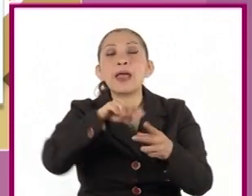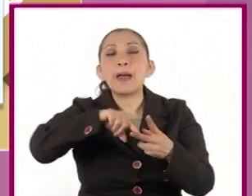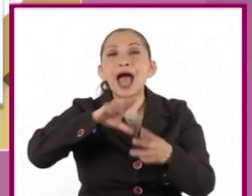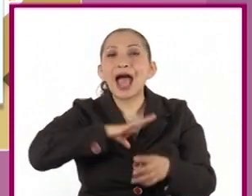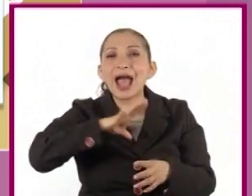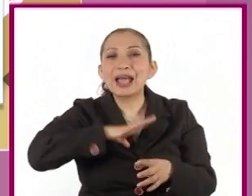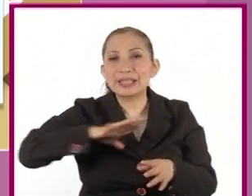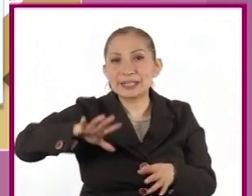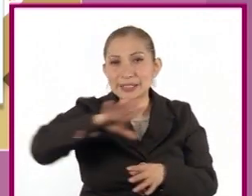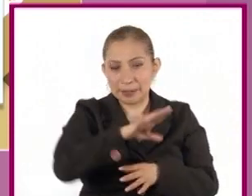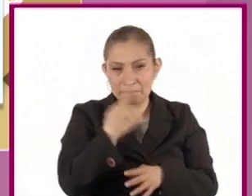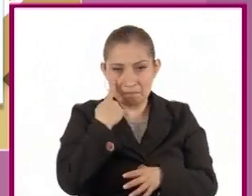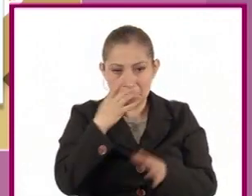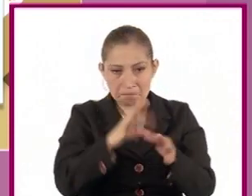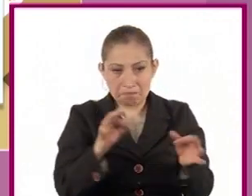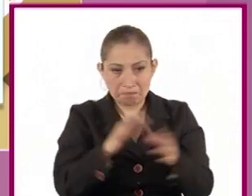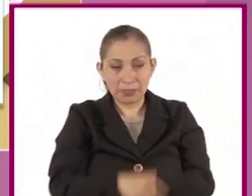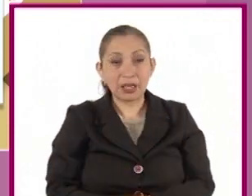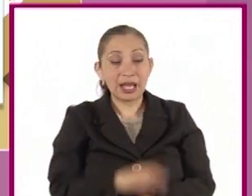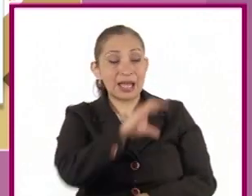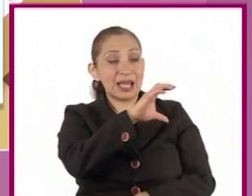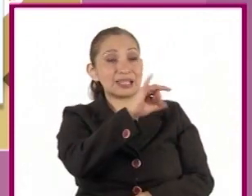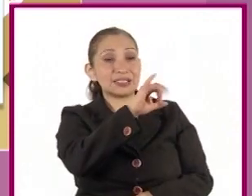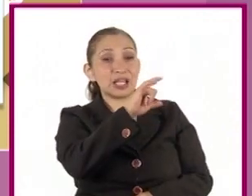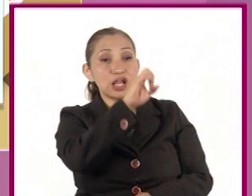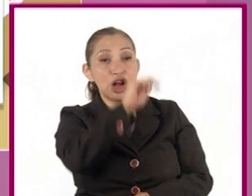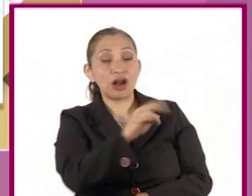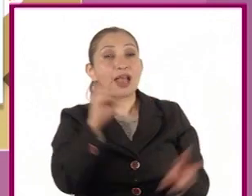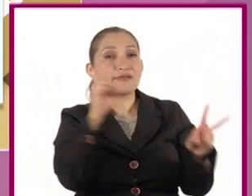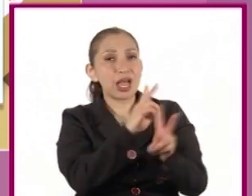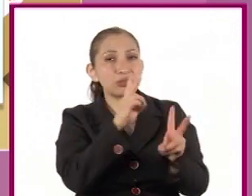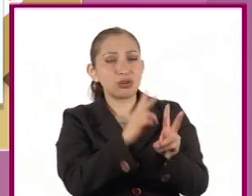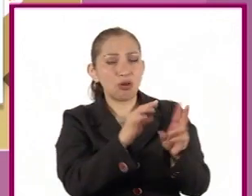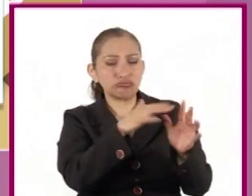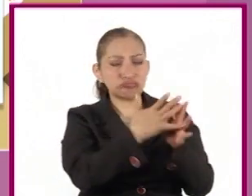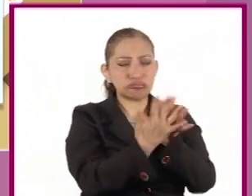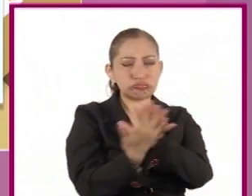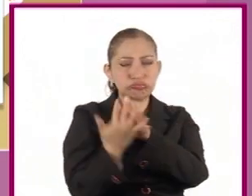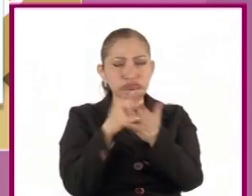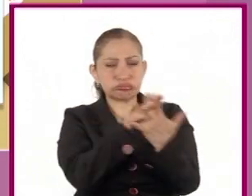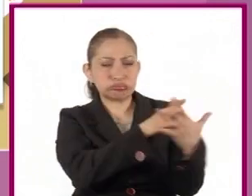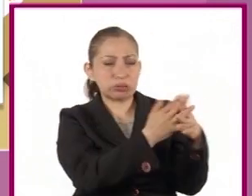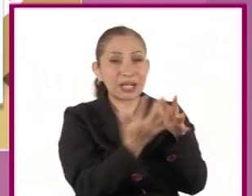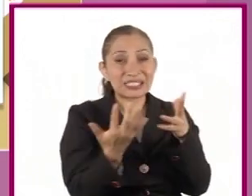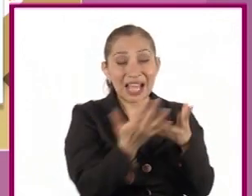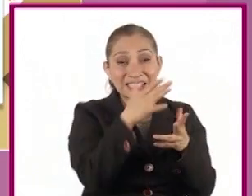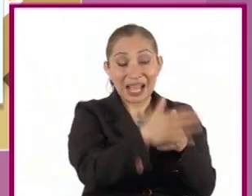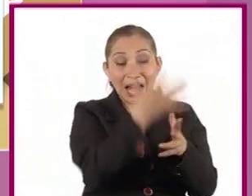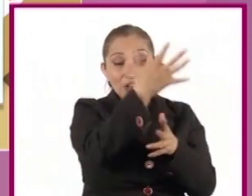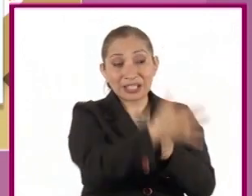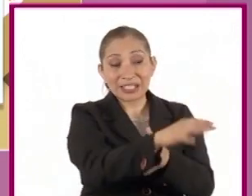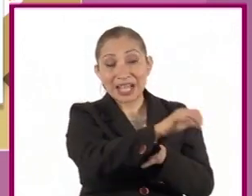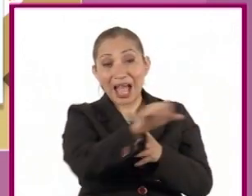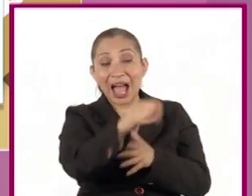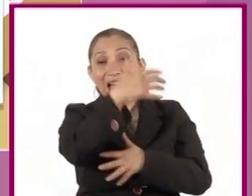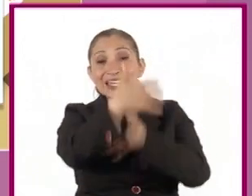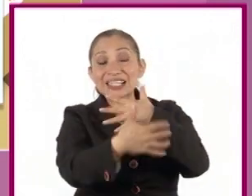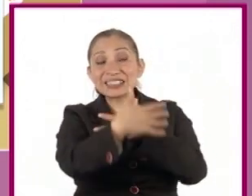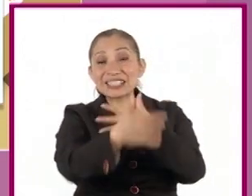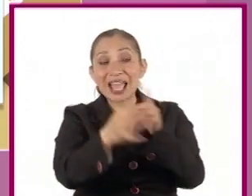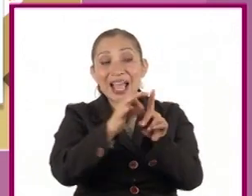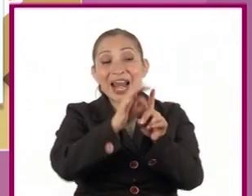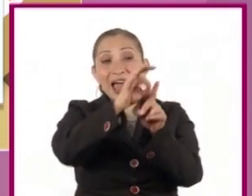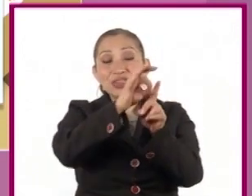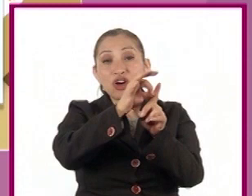presentan. Te lo explico. Los ciclones son vientos irregulares que se producen entre los 10 y los 15 grados de